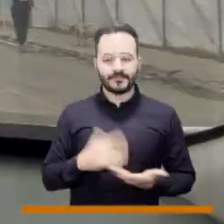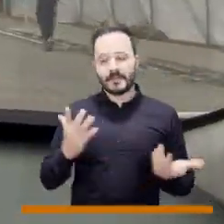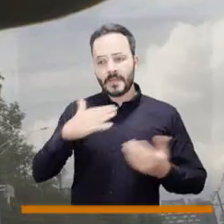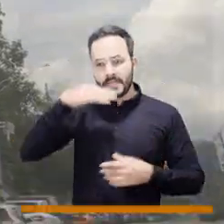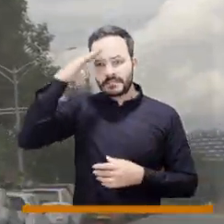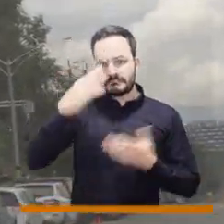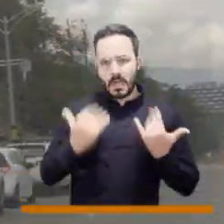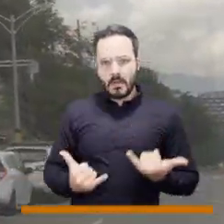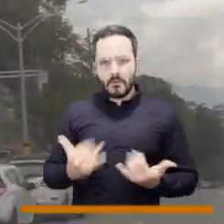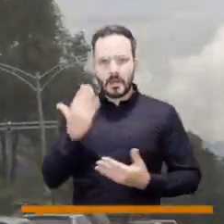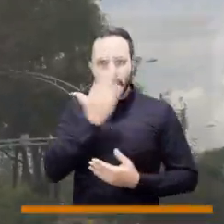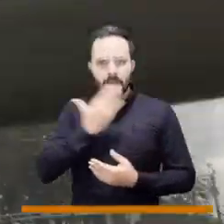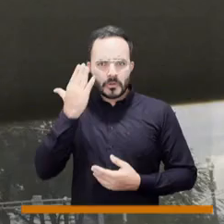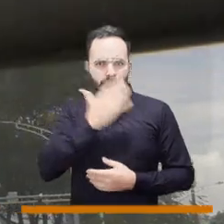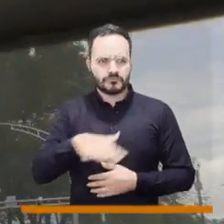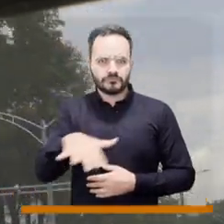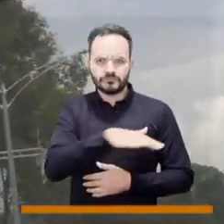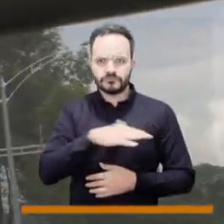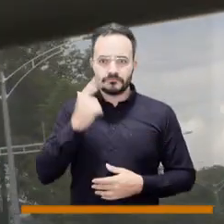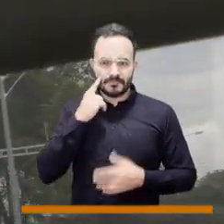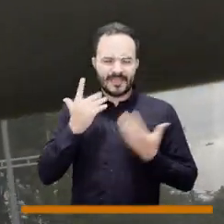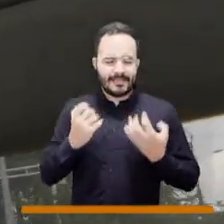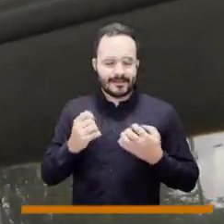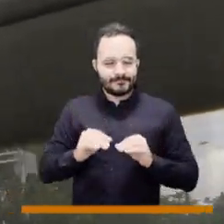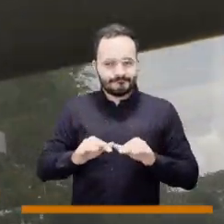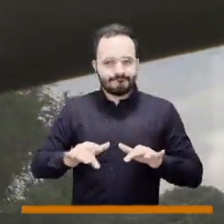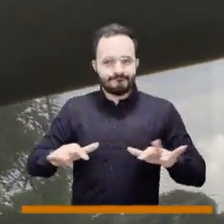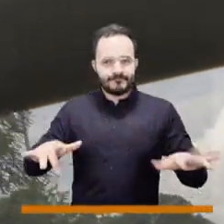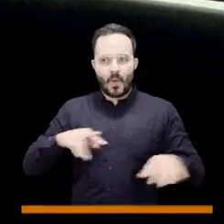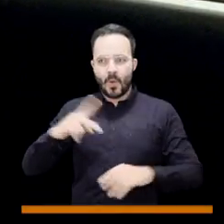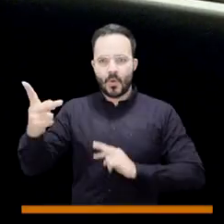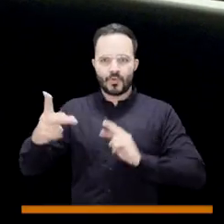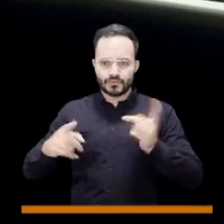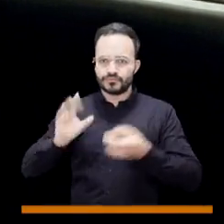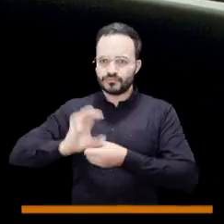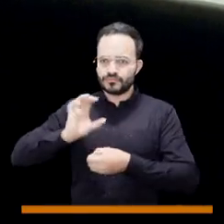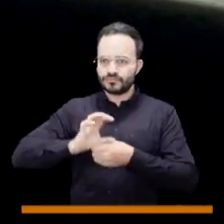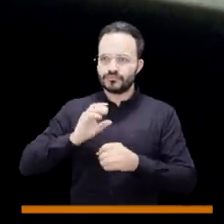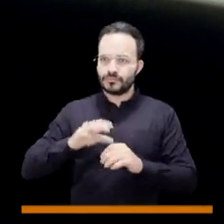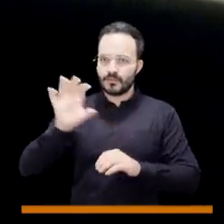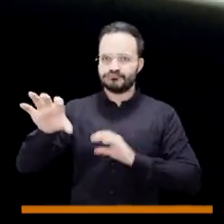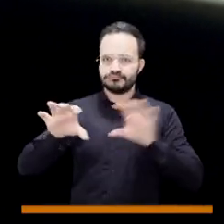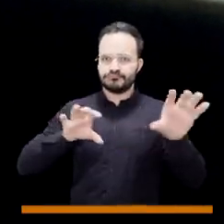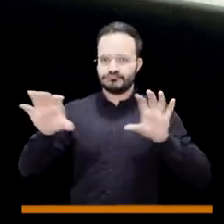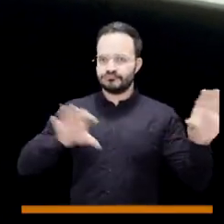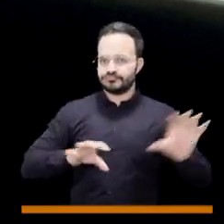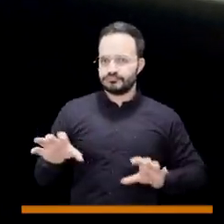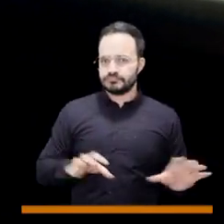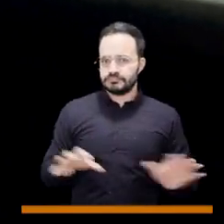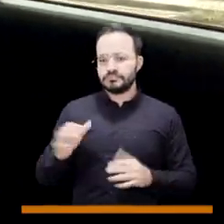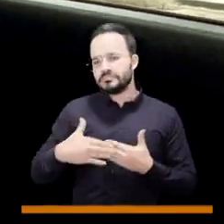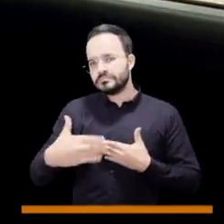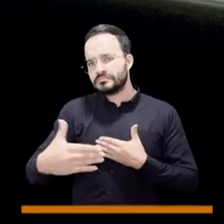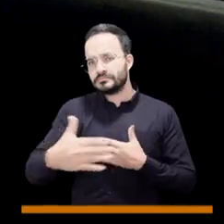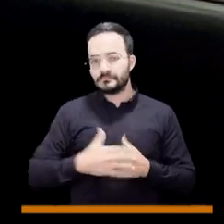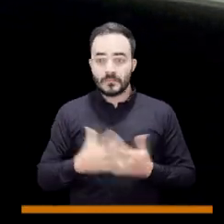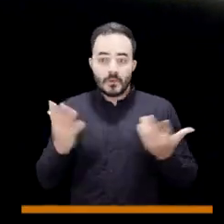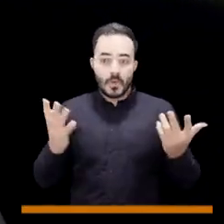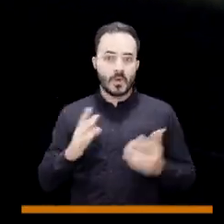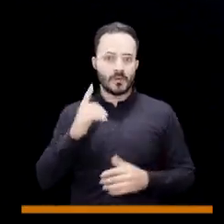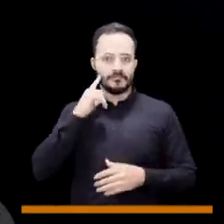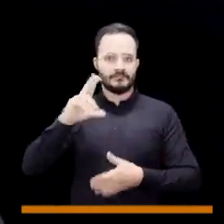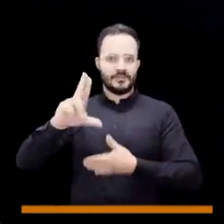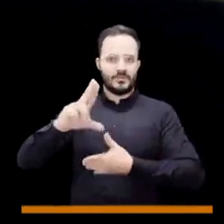los días vamos incrementando este número. Medellín es nuestro piloto y queremos expandirnos. Esa es una meta a mediano